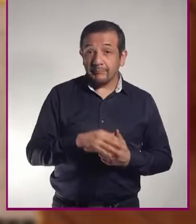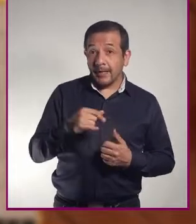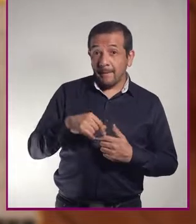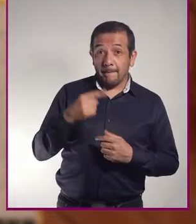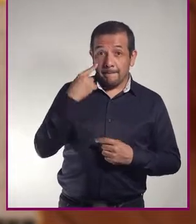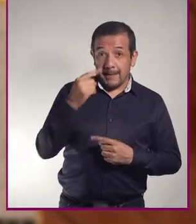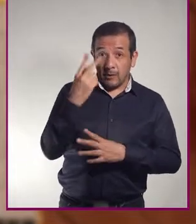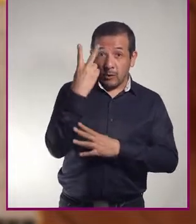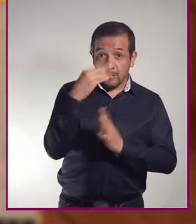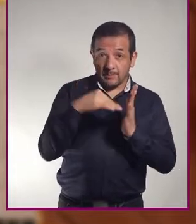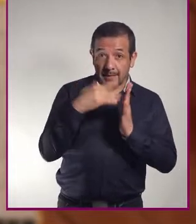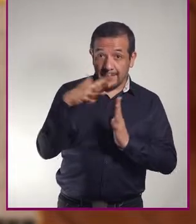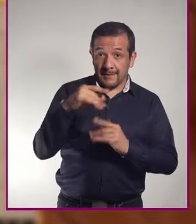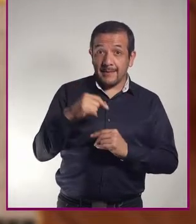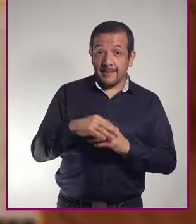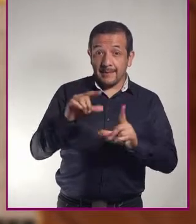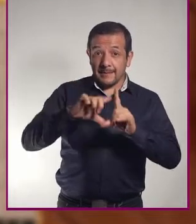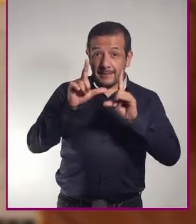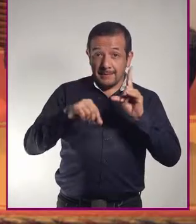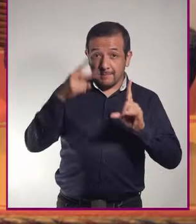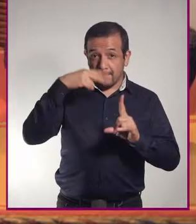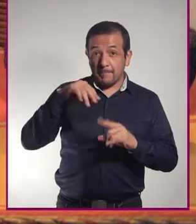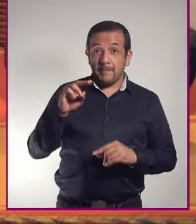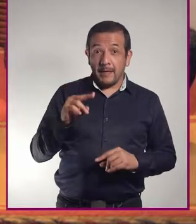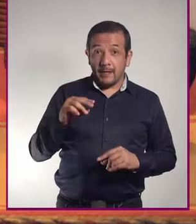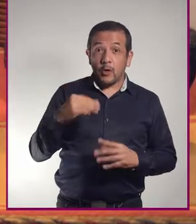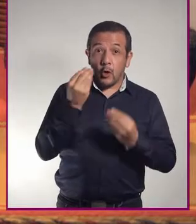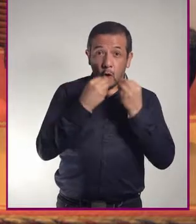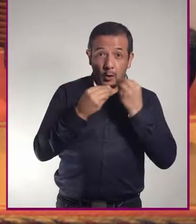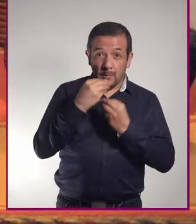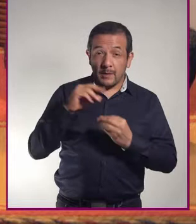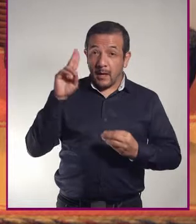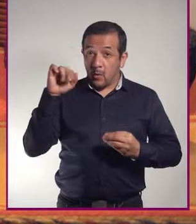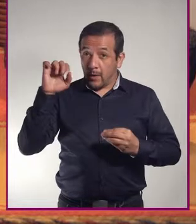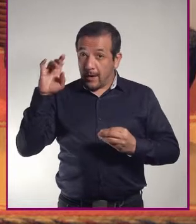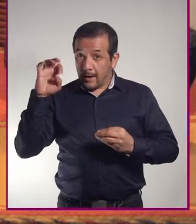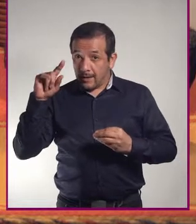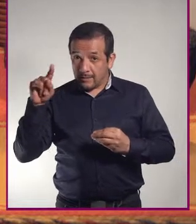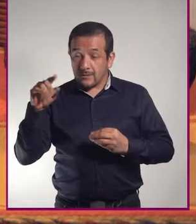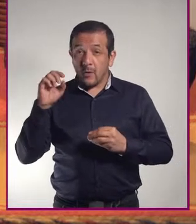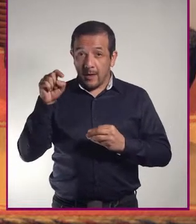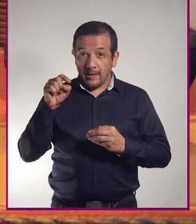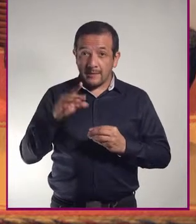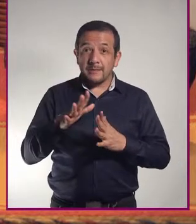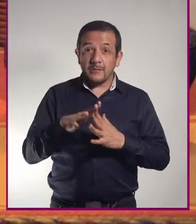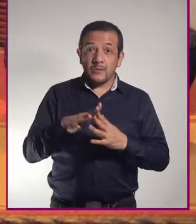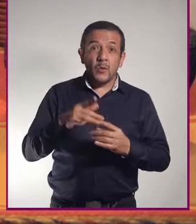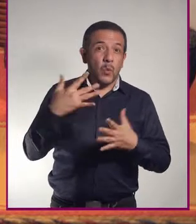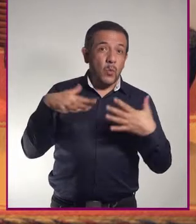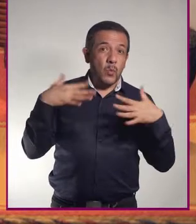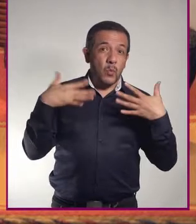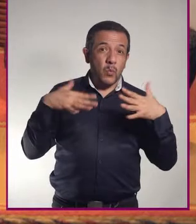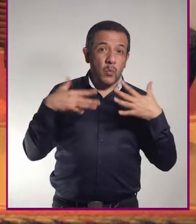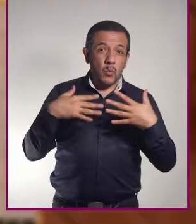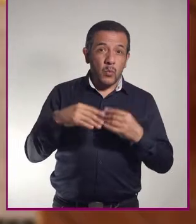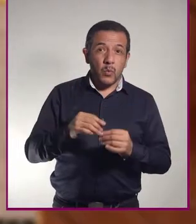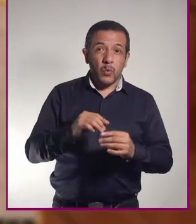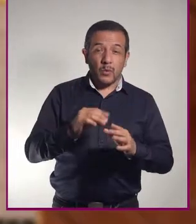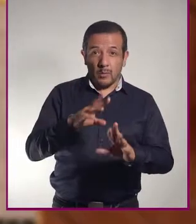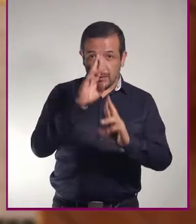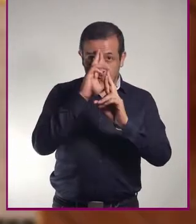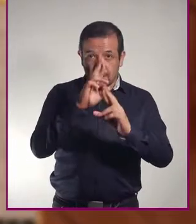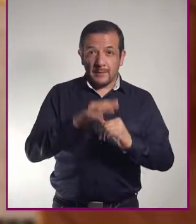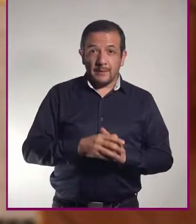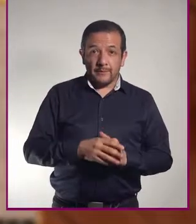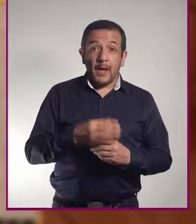cocina tradicional mexicana la denominación de Patrimonio Intangible de la Humanidad por su ancestral valor comunitario. La